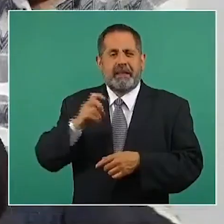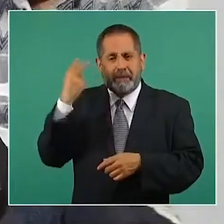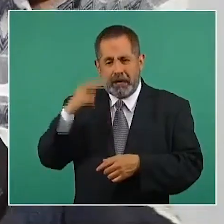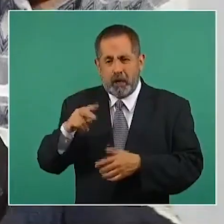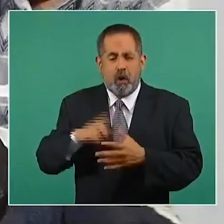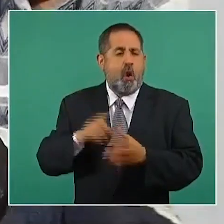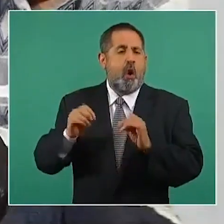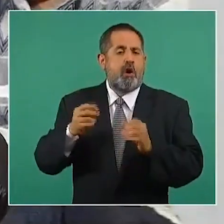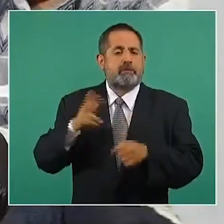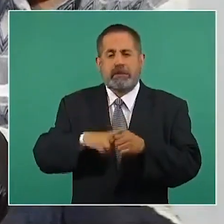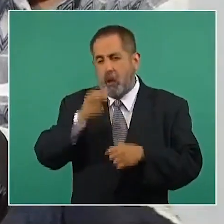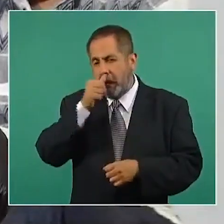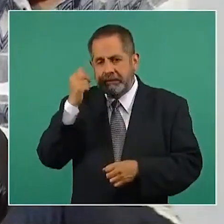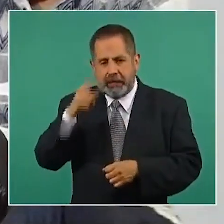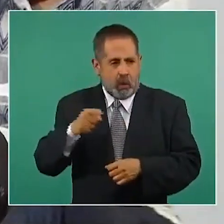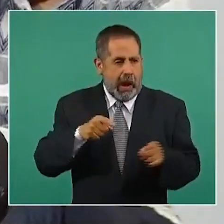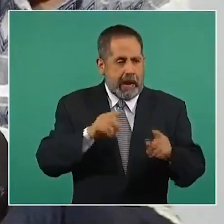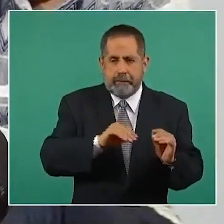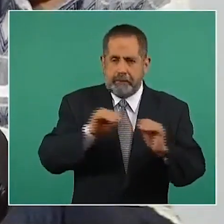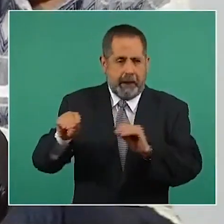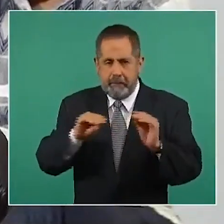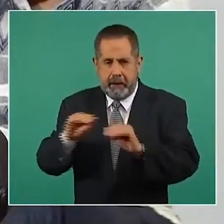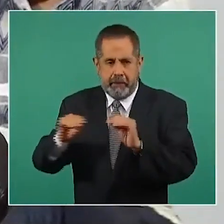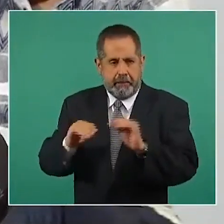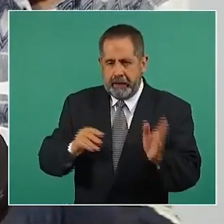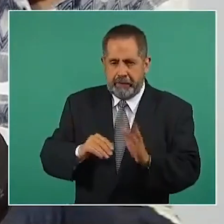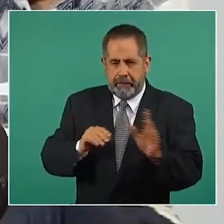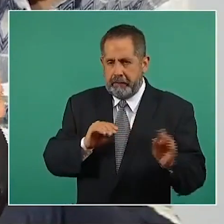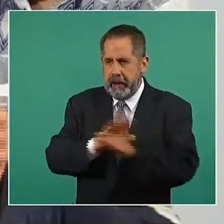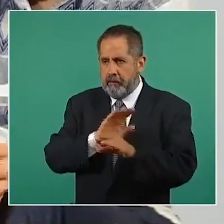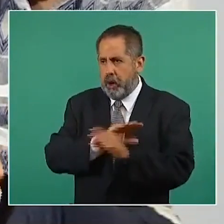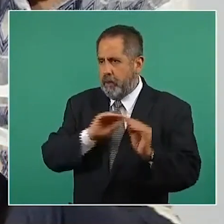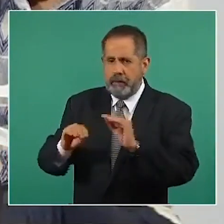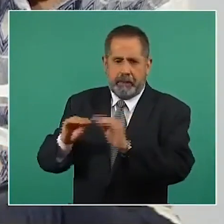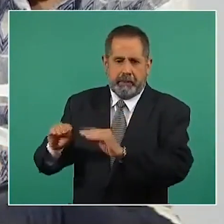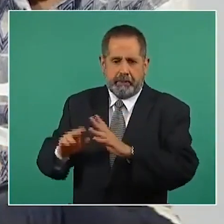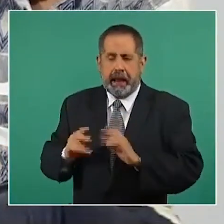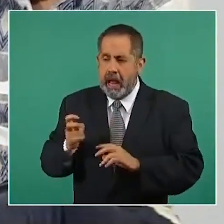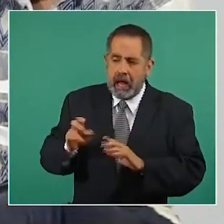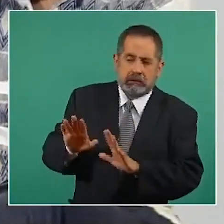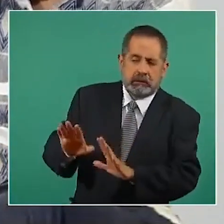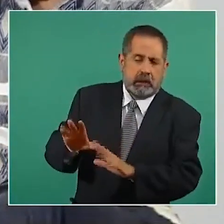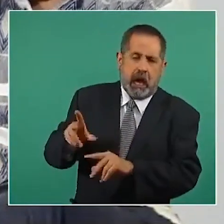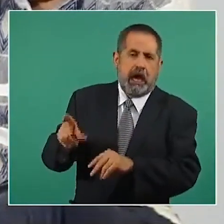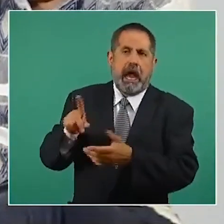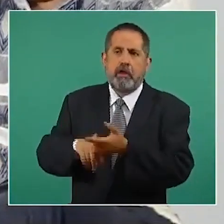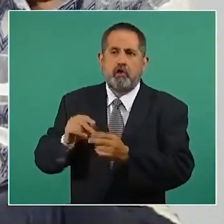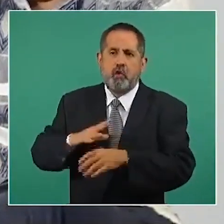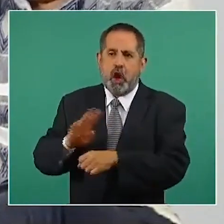México y el Juárez de México, por ejemplo. Y este mismo sistema de referencia y contrarreferencia fue